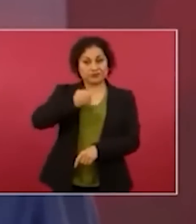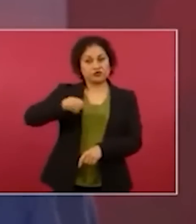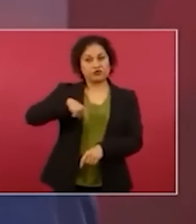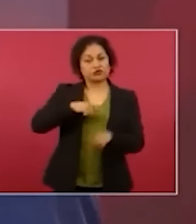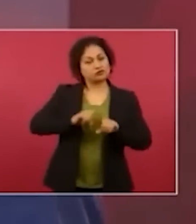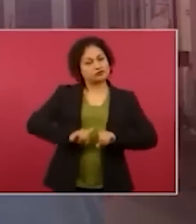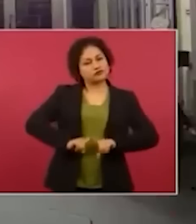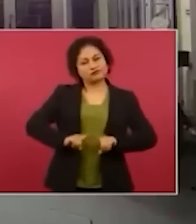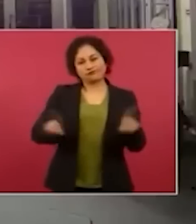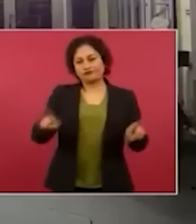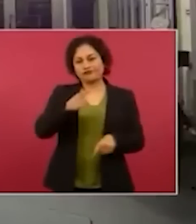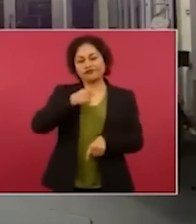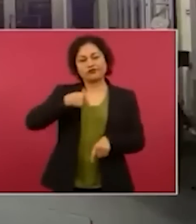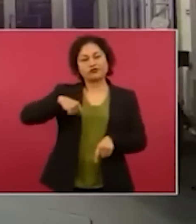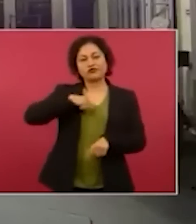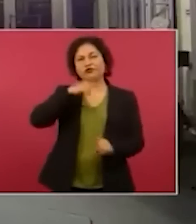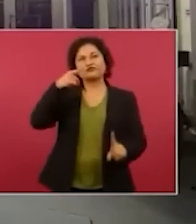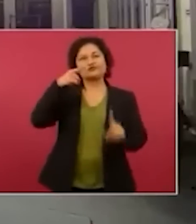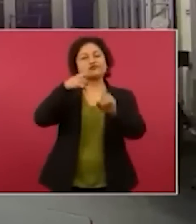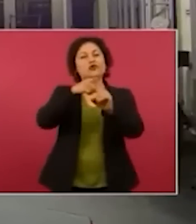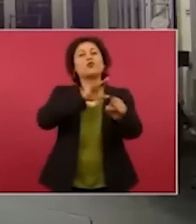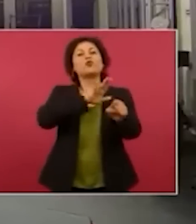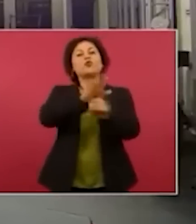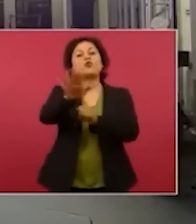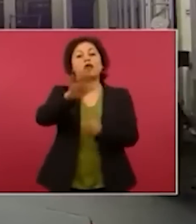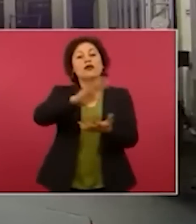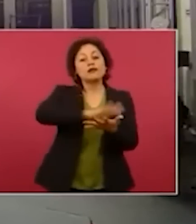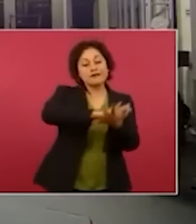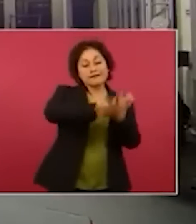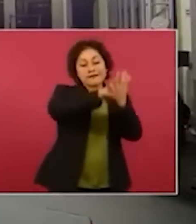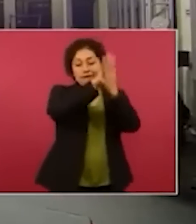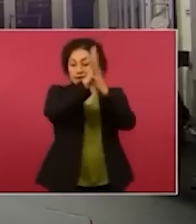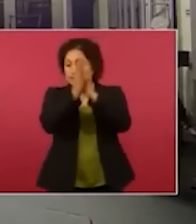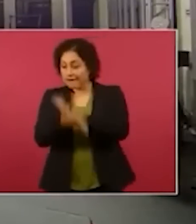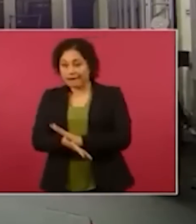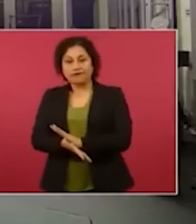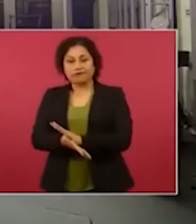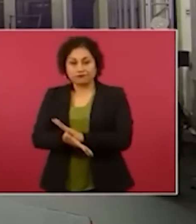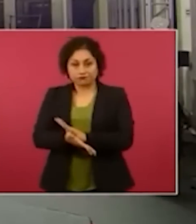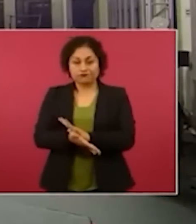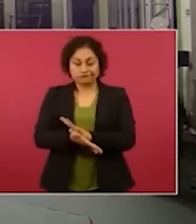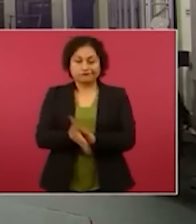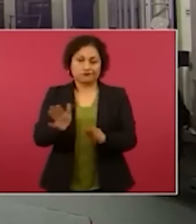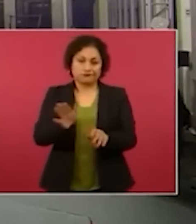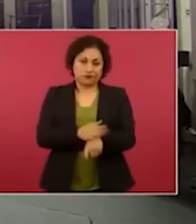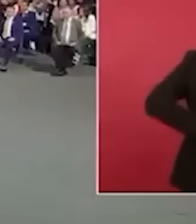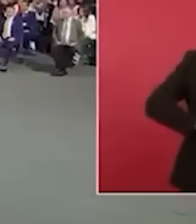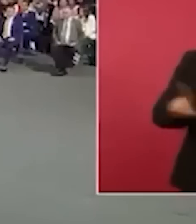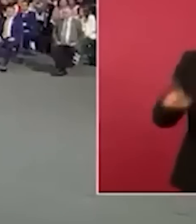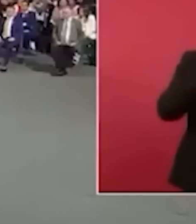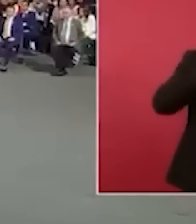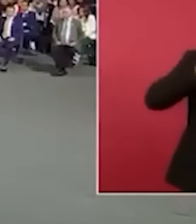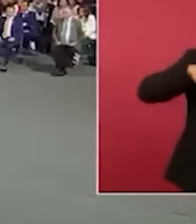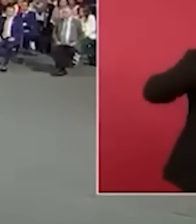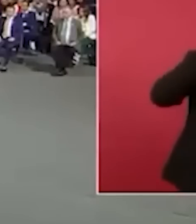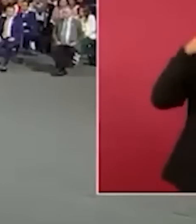es una transformación. Entonces, por eso se agrupan todos,